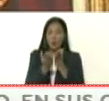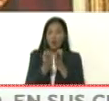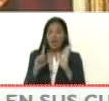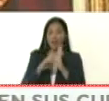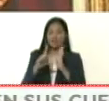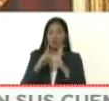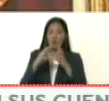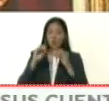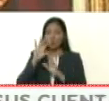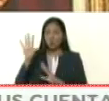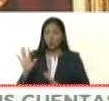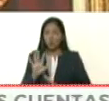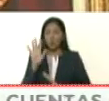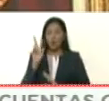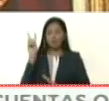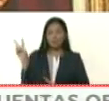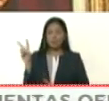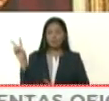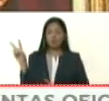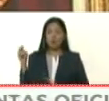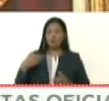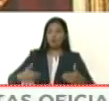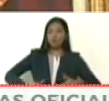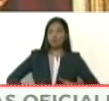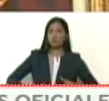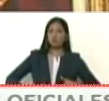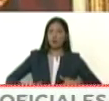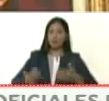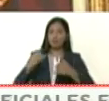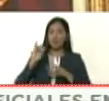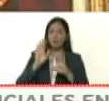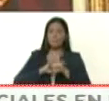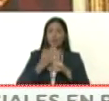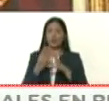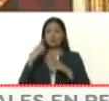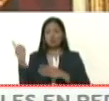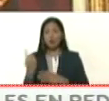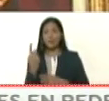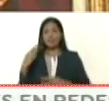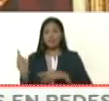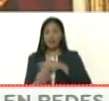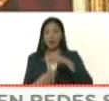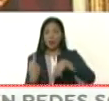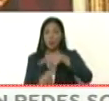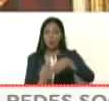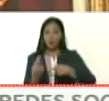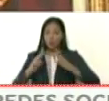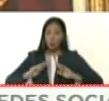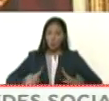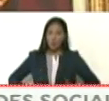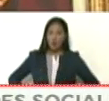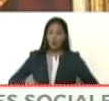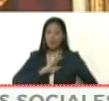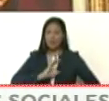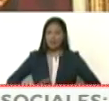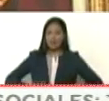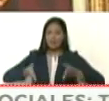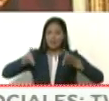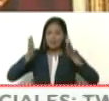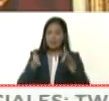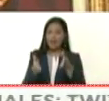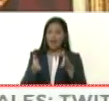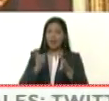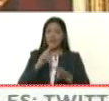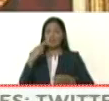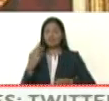país. Es un súper esfuerzo de logística que solo una revolución humanista, cristiana y